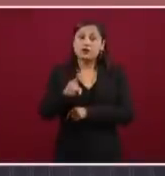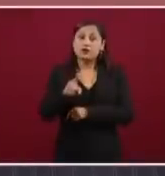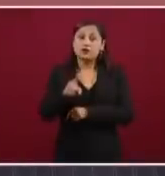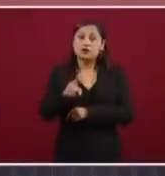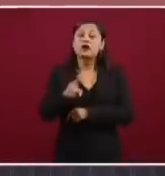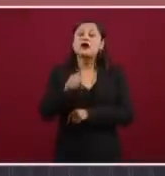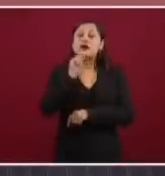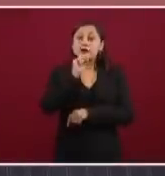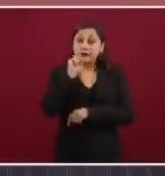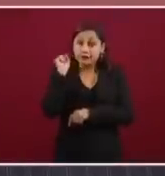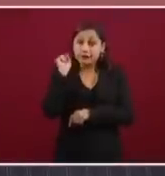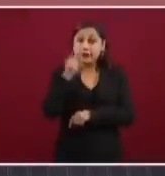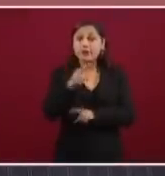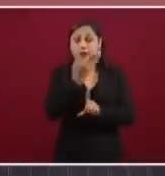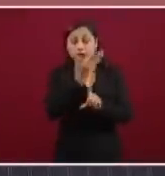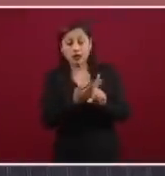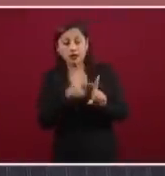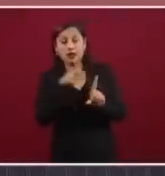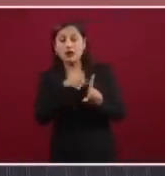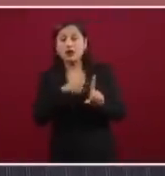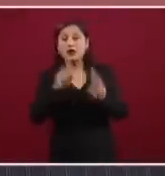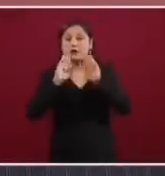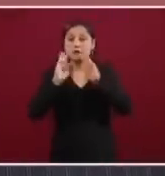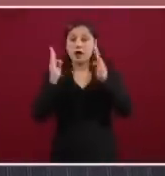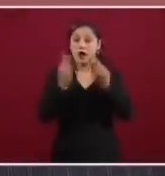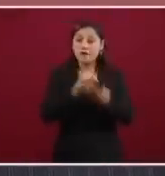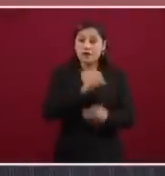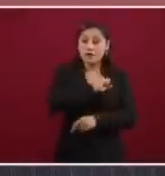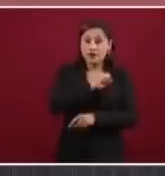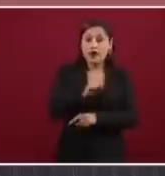los presuntos delincuentes.